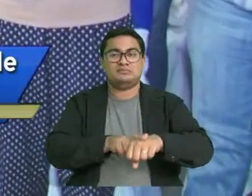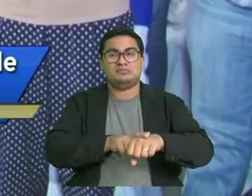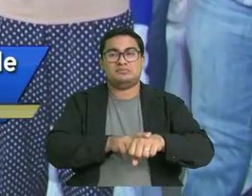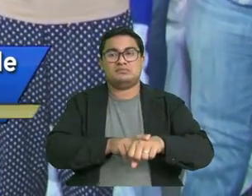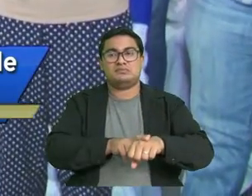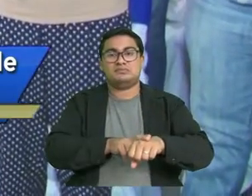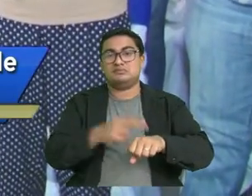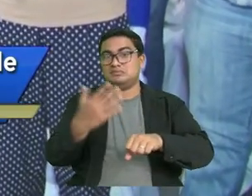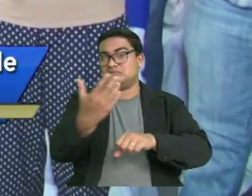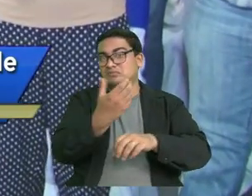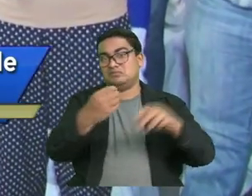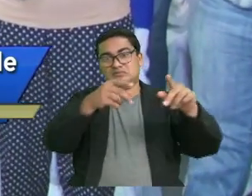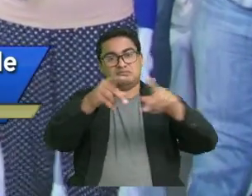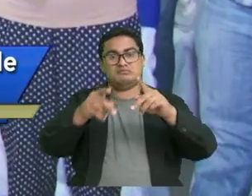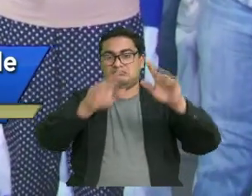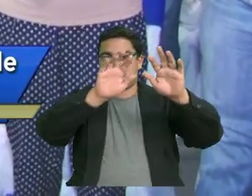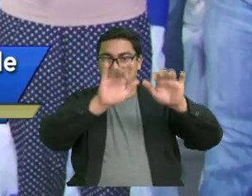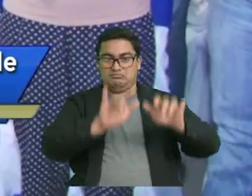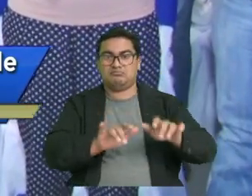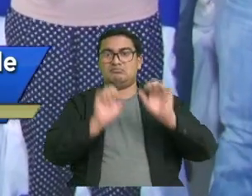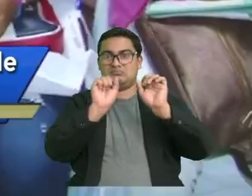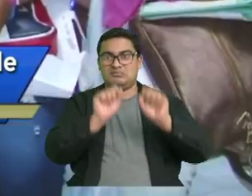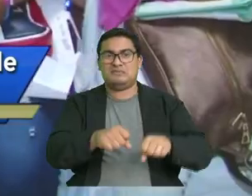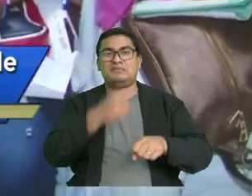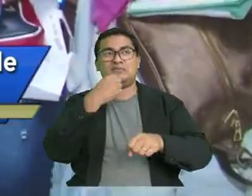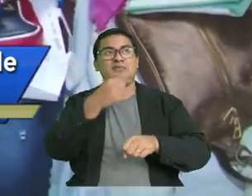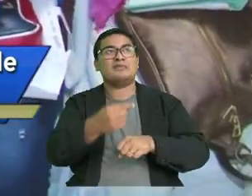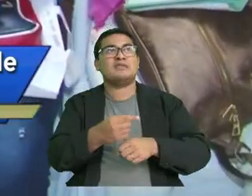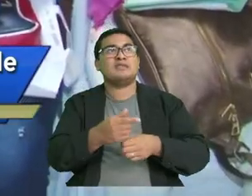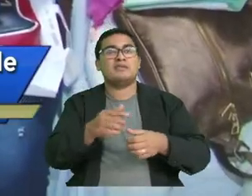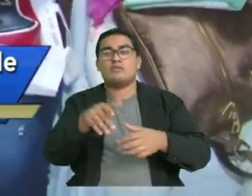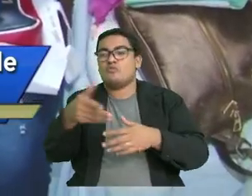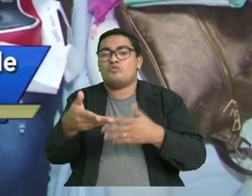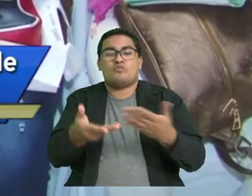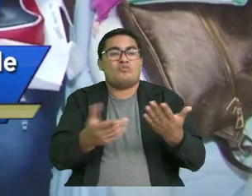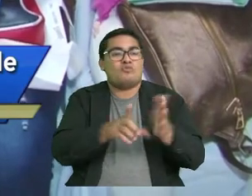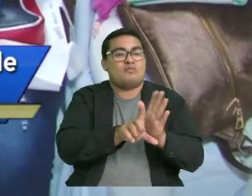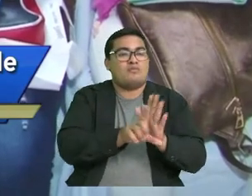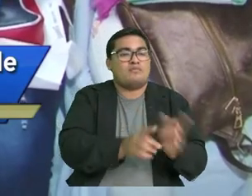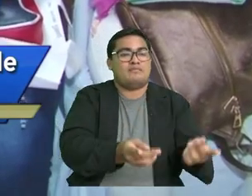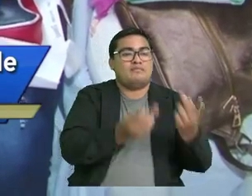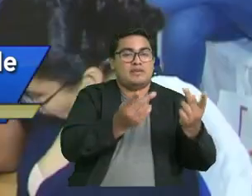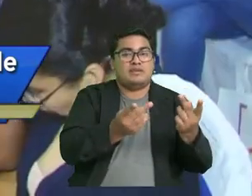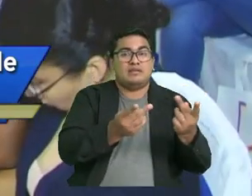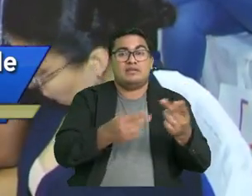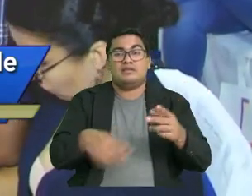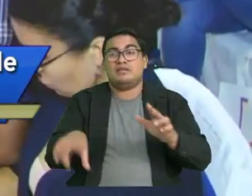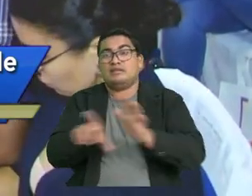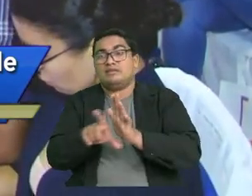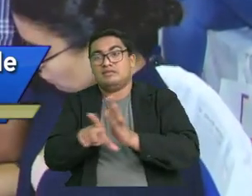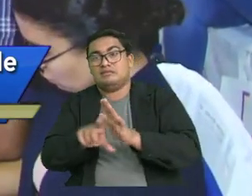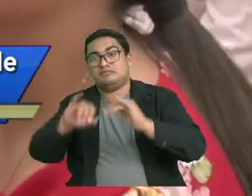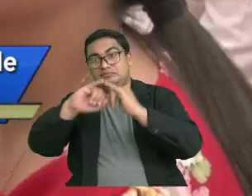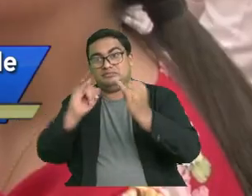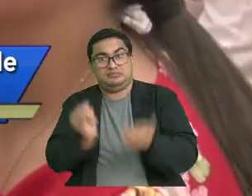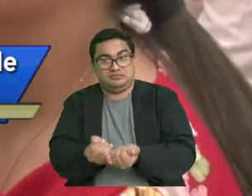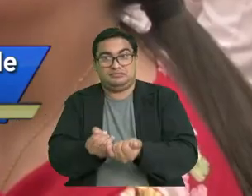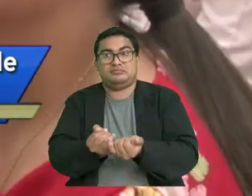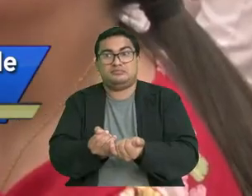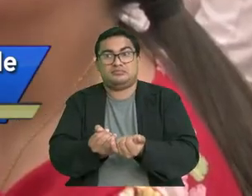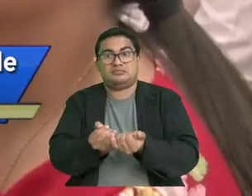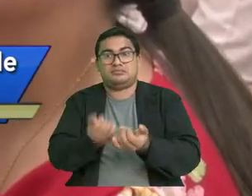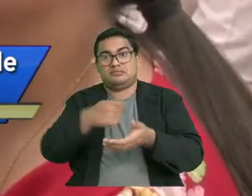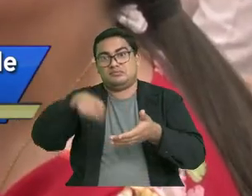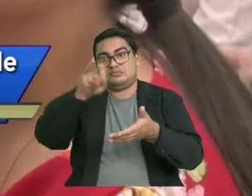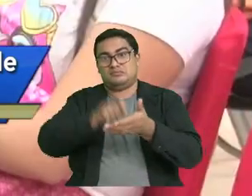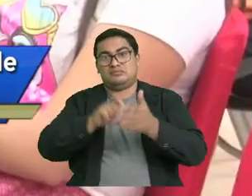donde todos y todas podemos ingresar y nos damos cuenta qué leyes están vigentes, qué instrumentos internacionales es